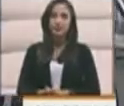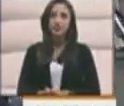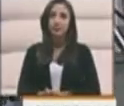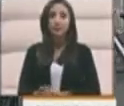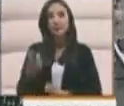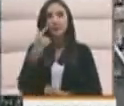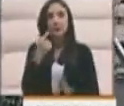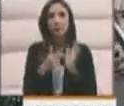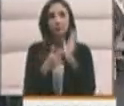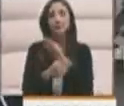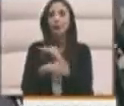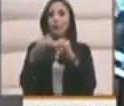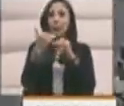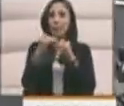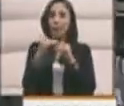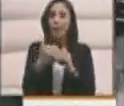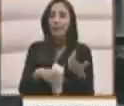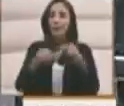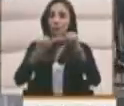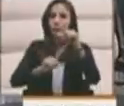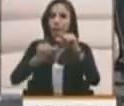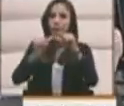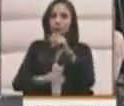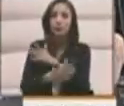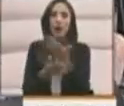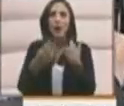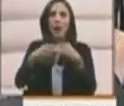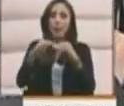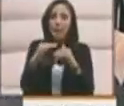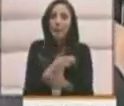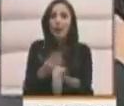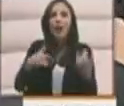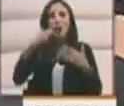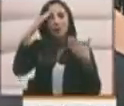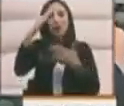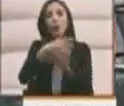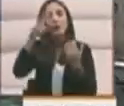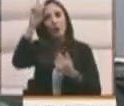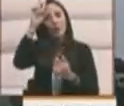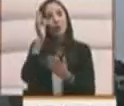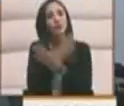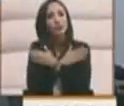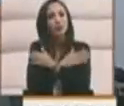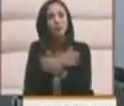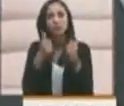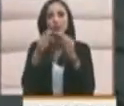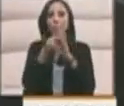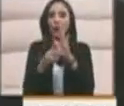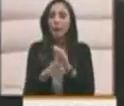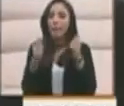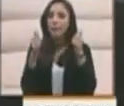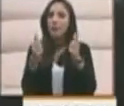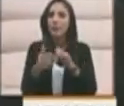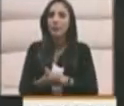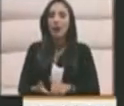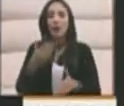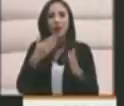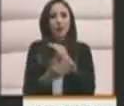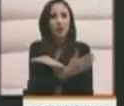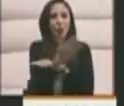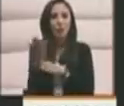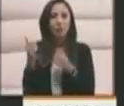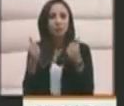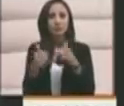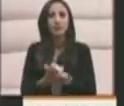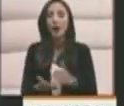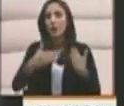Inmediatamente llegan las reacciones. Desde Instagram, Lauri Cáceres dice: saludos desde Perú, felicidades por tu programa. Muchísimas gracias. Nos